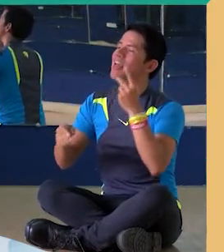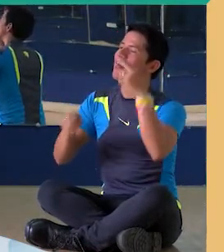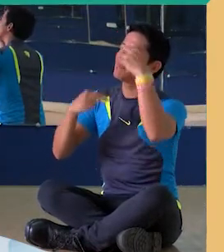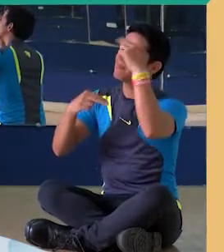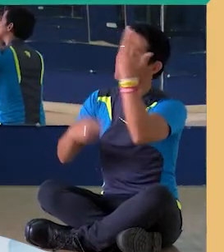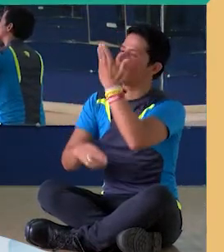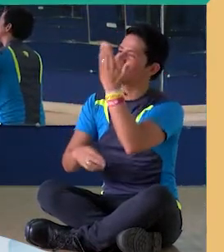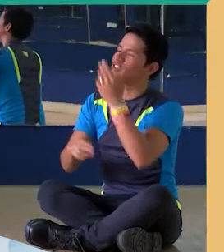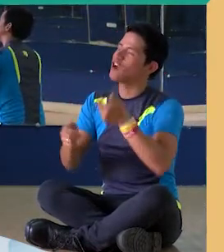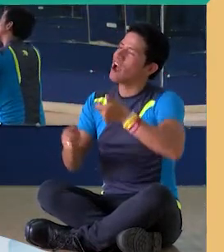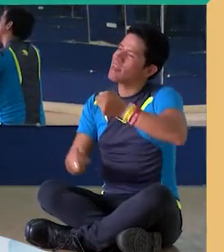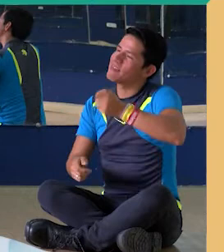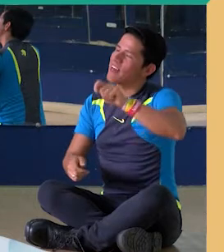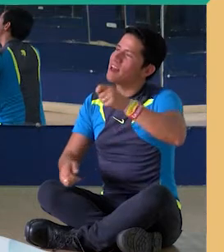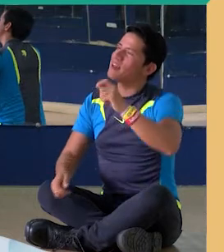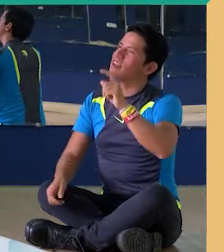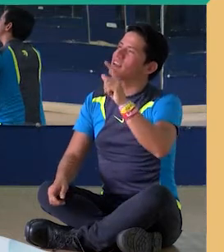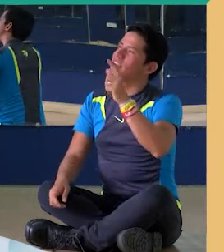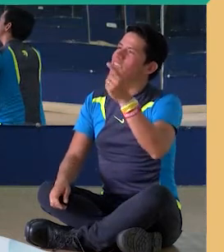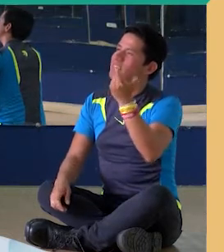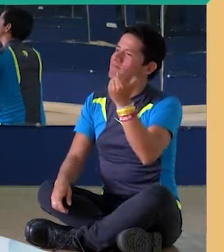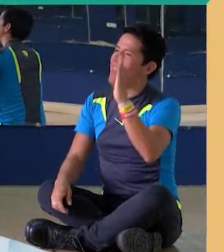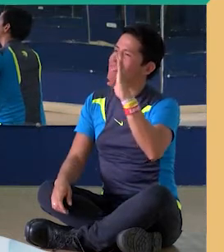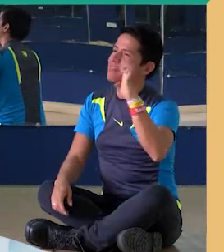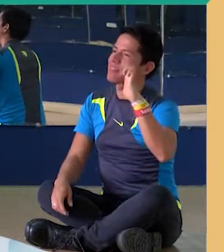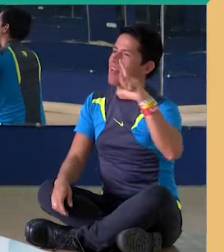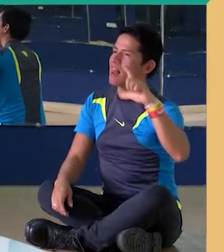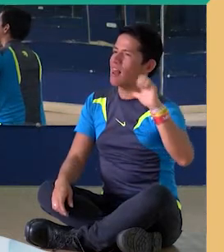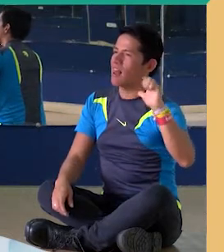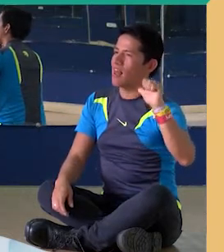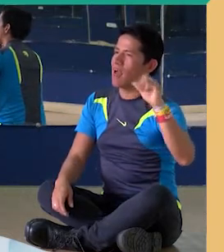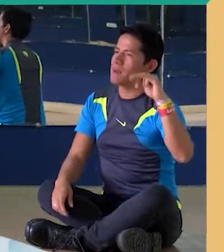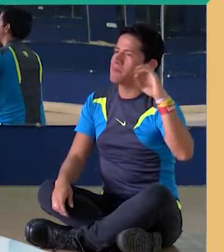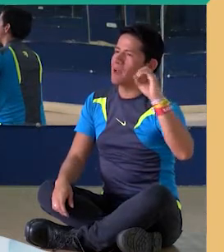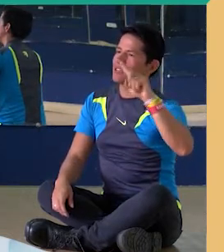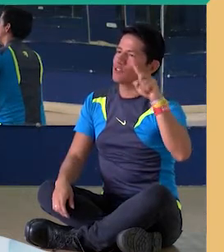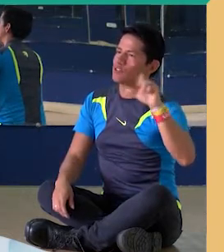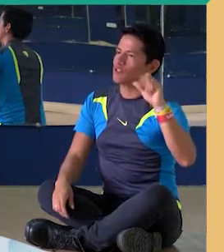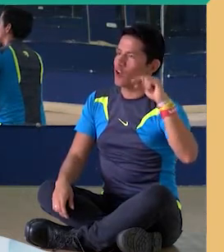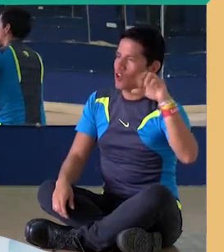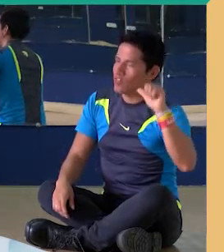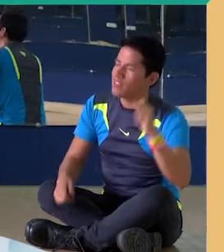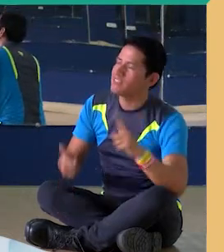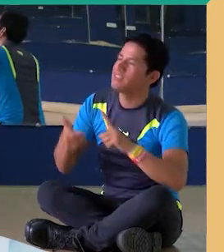También en diferentes medios de comunicación. Hemos asistido como grupo.